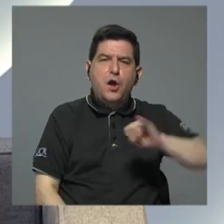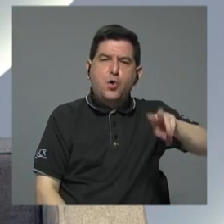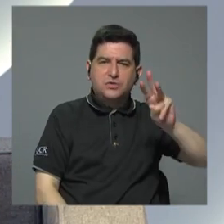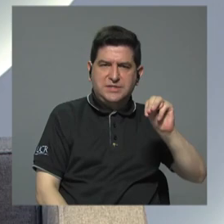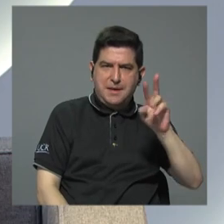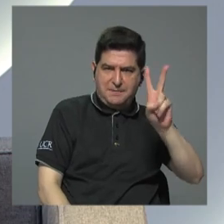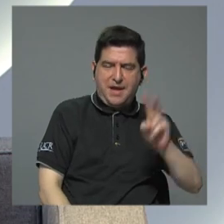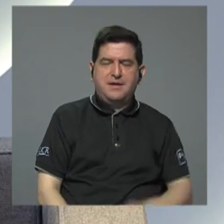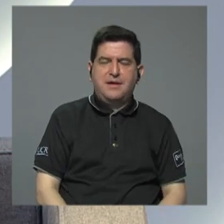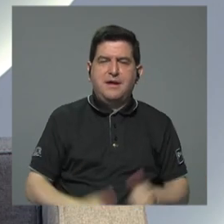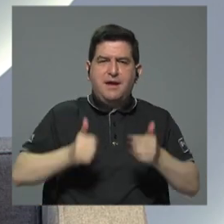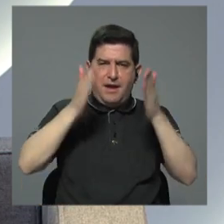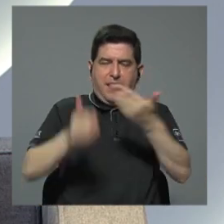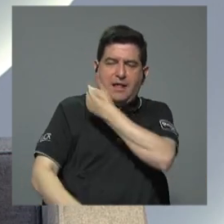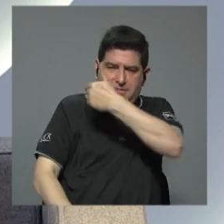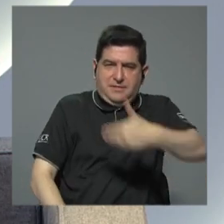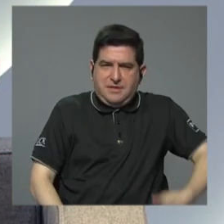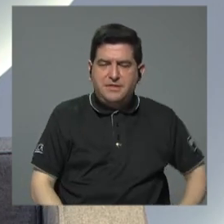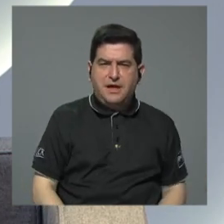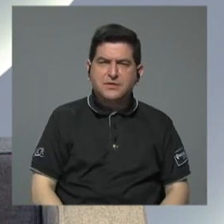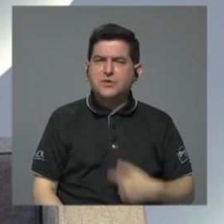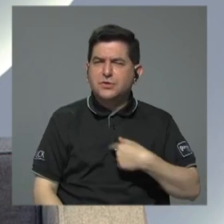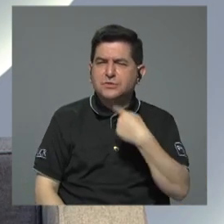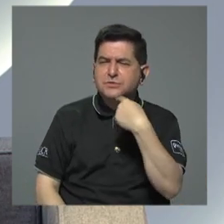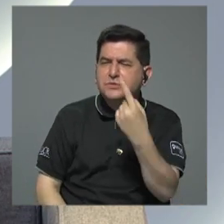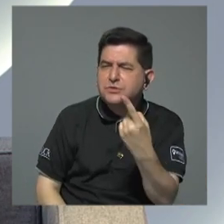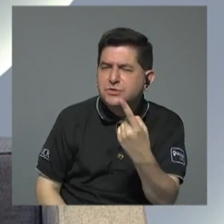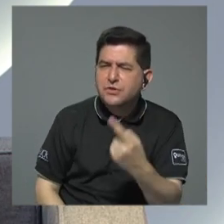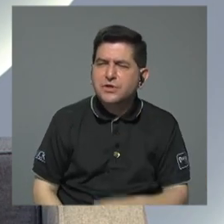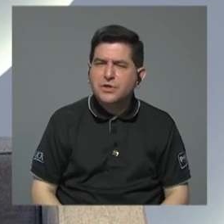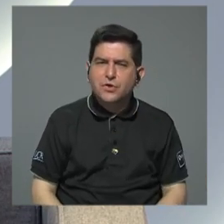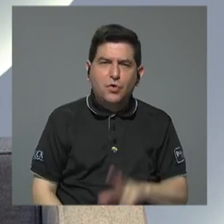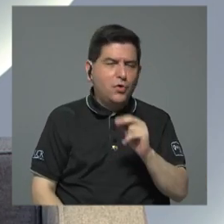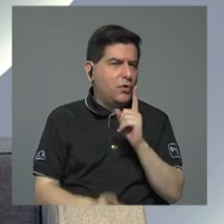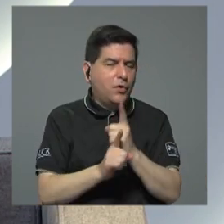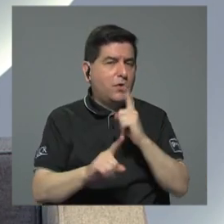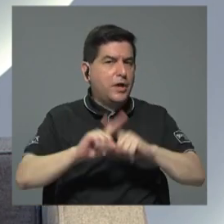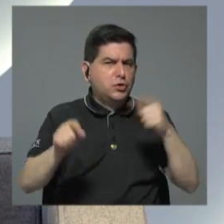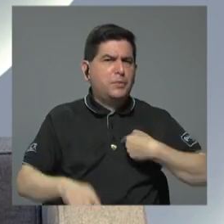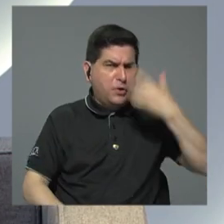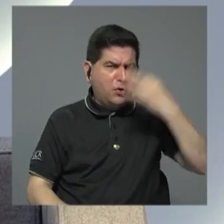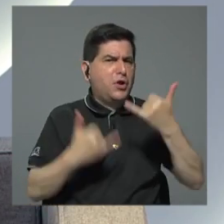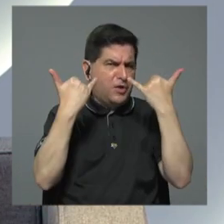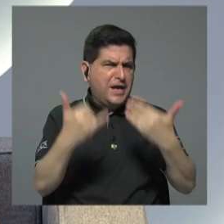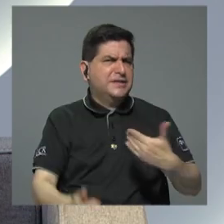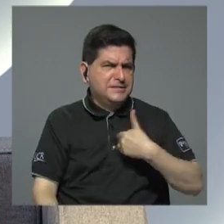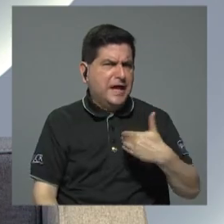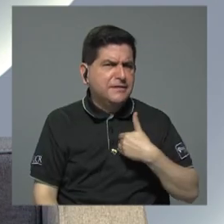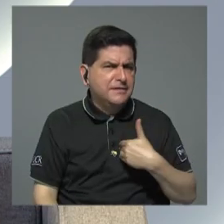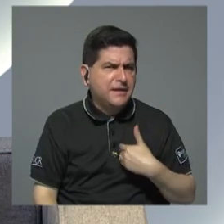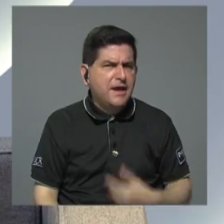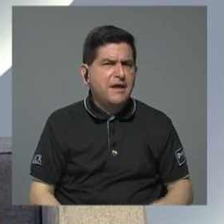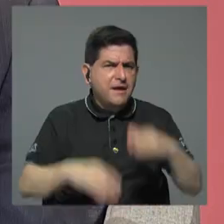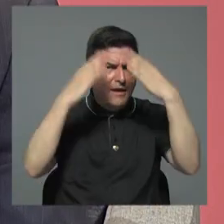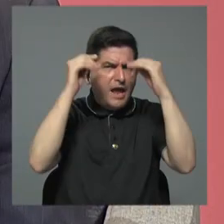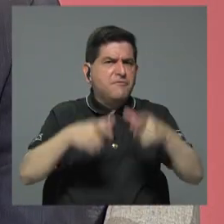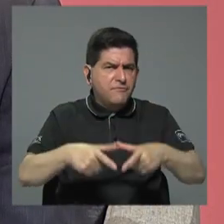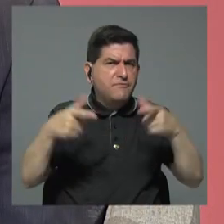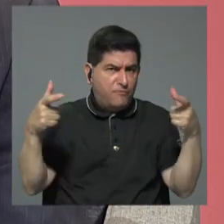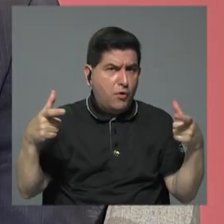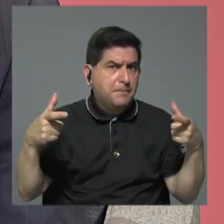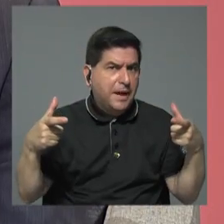aspirante de presidencial. Si estoy diciendo, me estoy equivocando en ello, pero sí, yo creo que ya tiene informe de